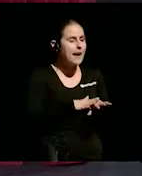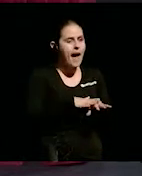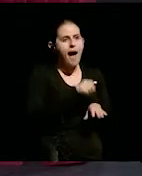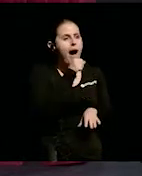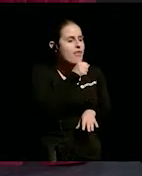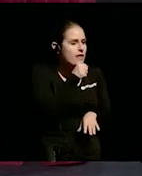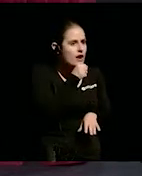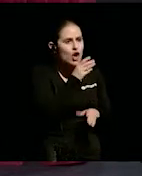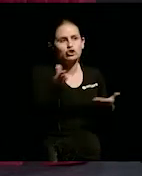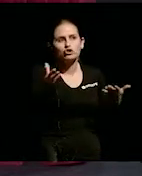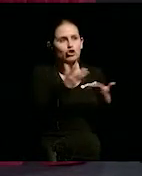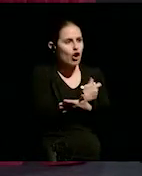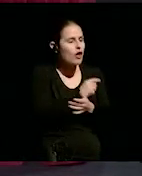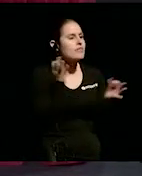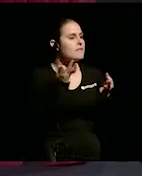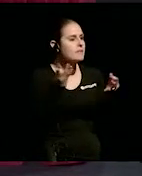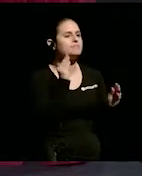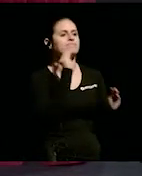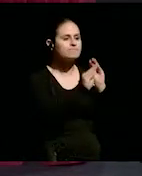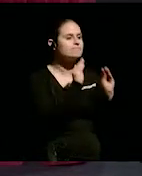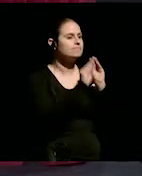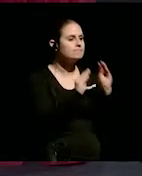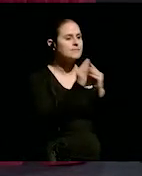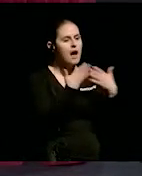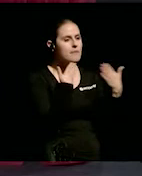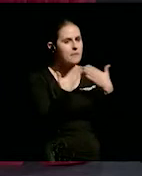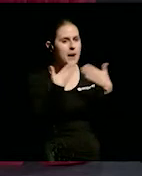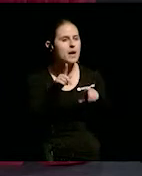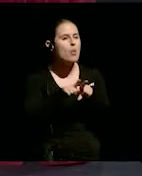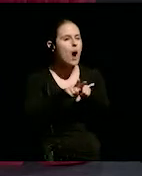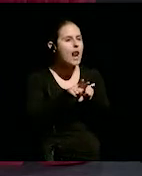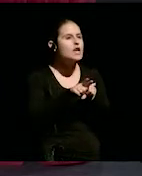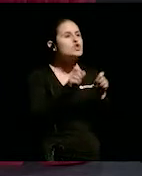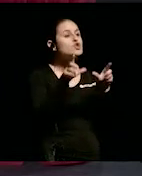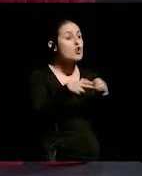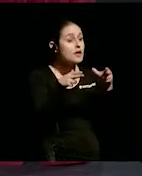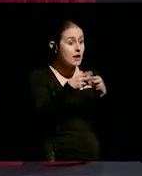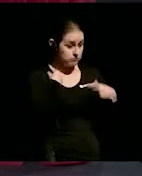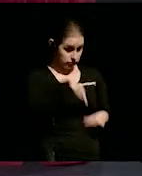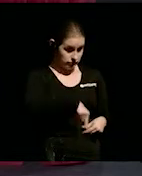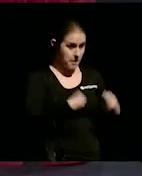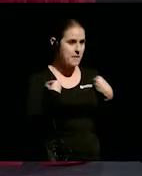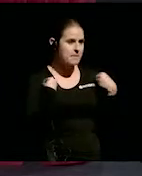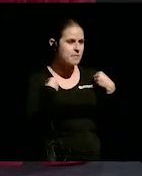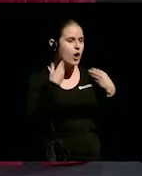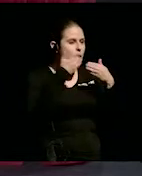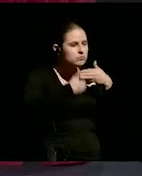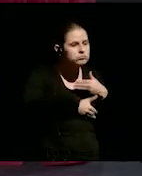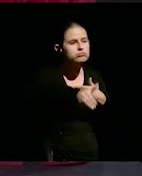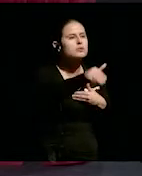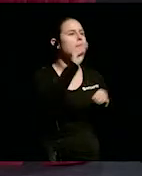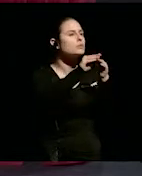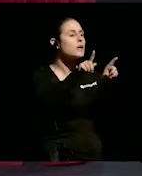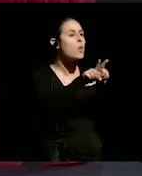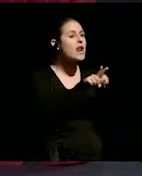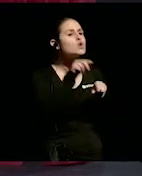ancianos. Tenemos que tener un pantallazo de la sociedad en la que vivimos, más allá de los márgenes, y que sus voces